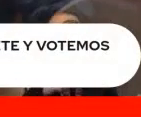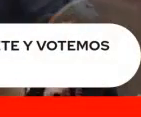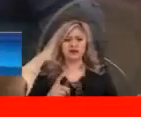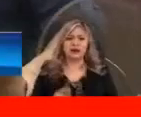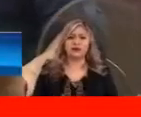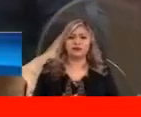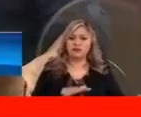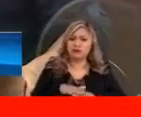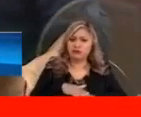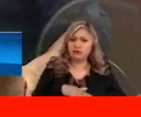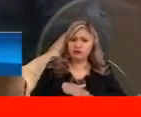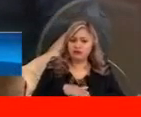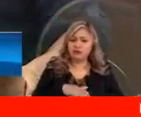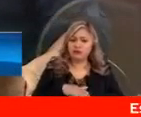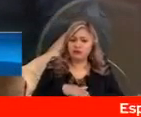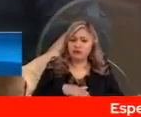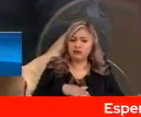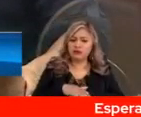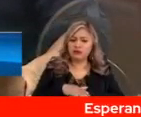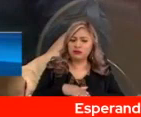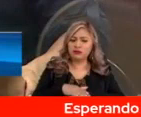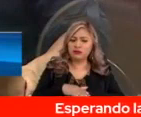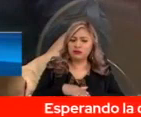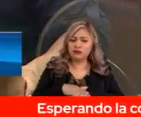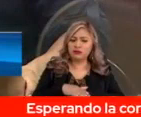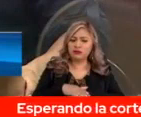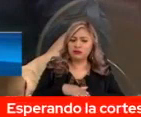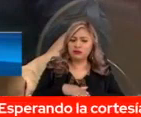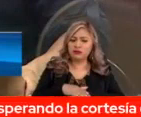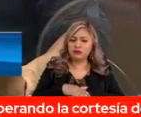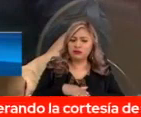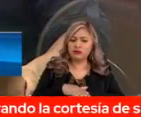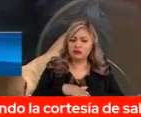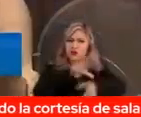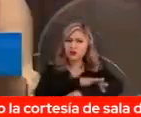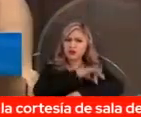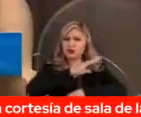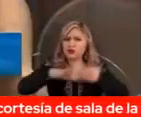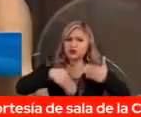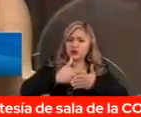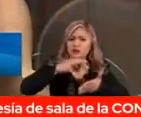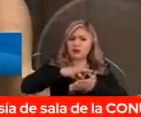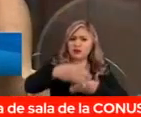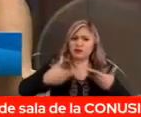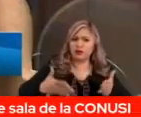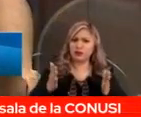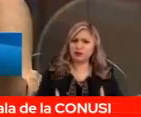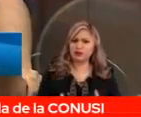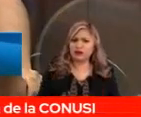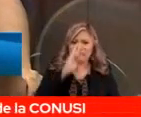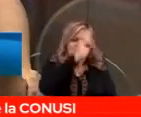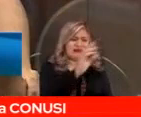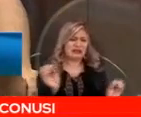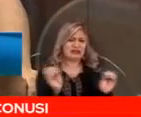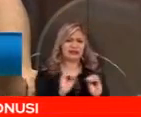Exigimos el respeto irrestricto de los derechos humanos de la mayoría del pueblo panameño, que están siendo irrespetados